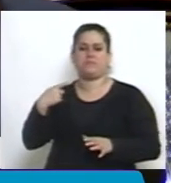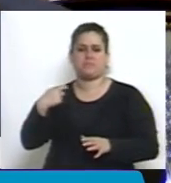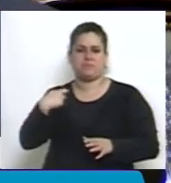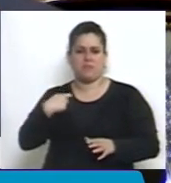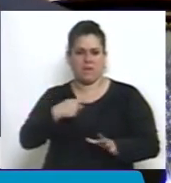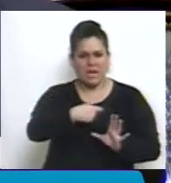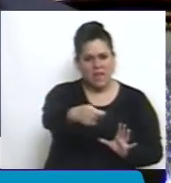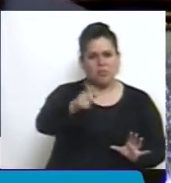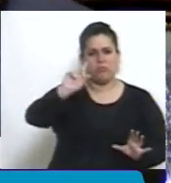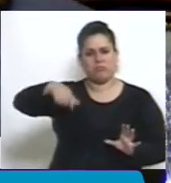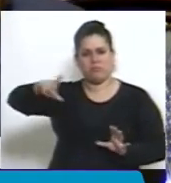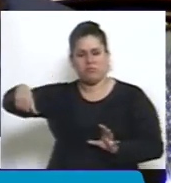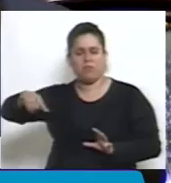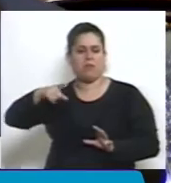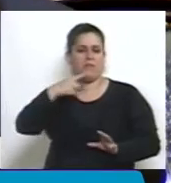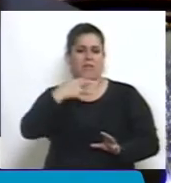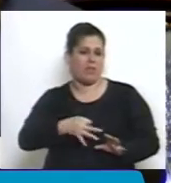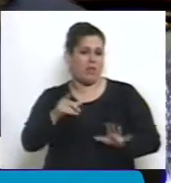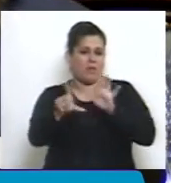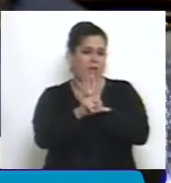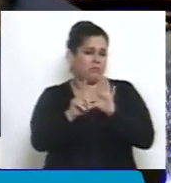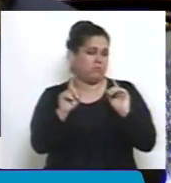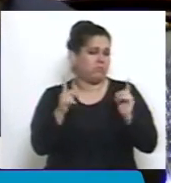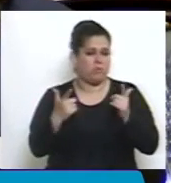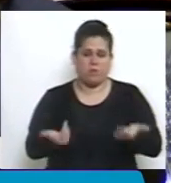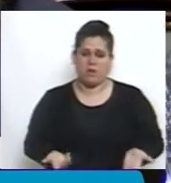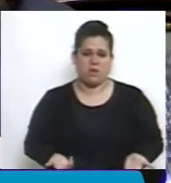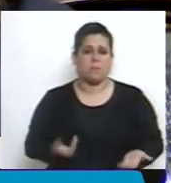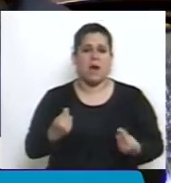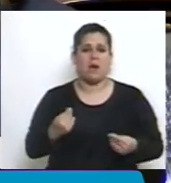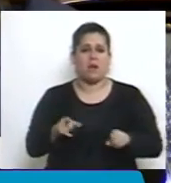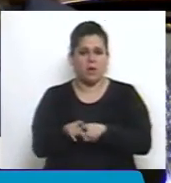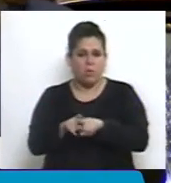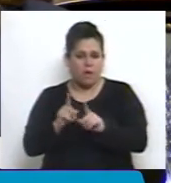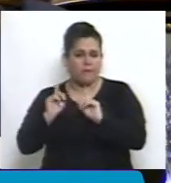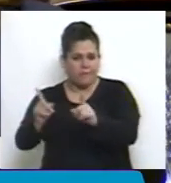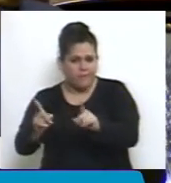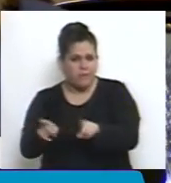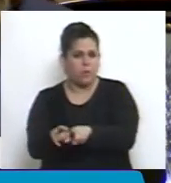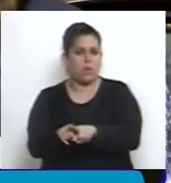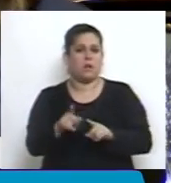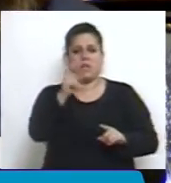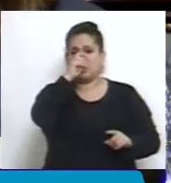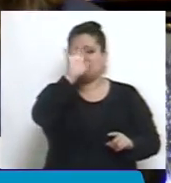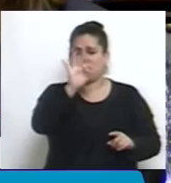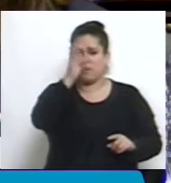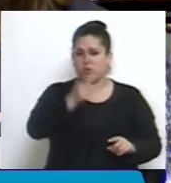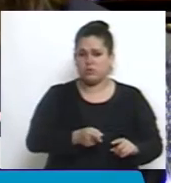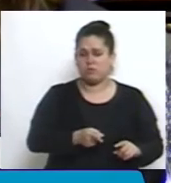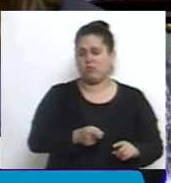No hay ninguna razón legal para seguir sosteniendo que el 70% no